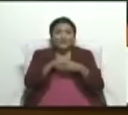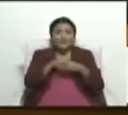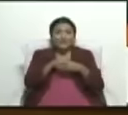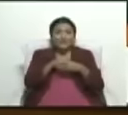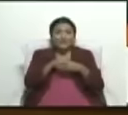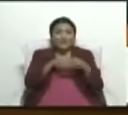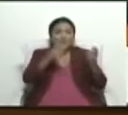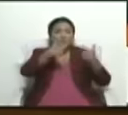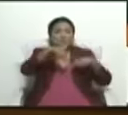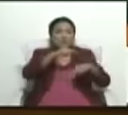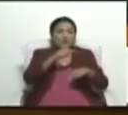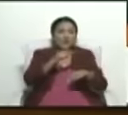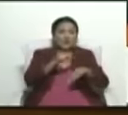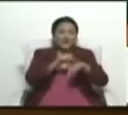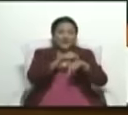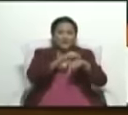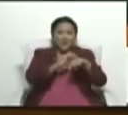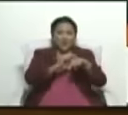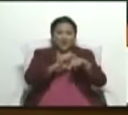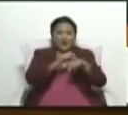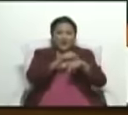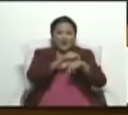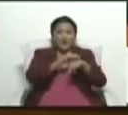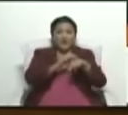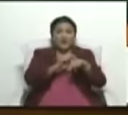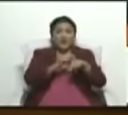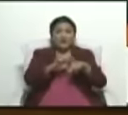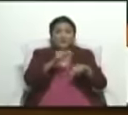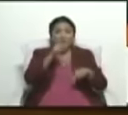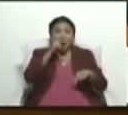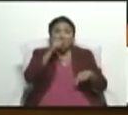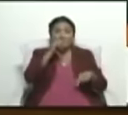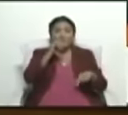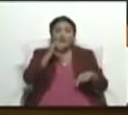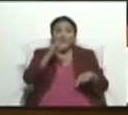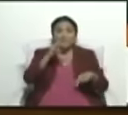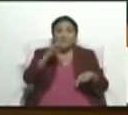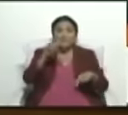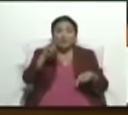tatuaje que tiene ese genio del arte venezolano, Yomico Moreno.